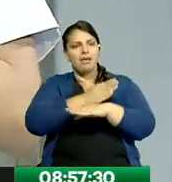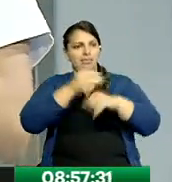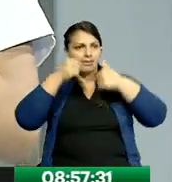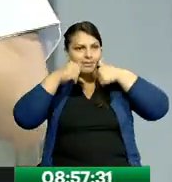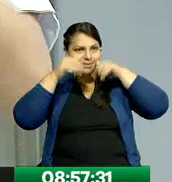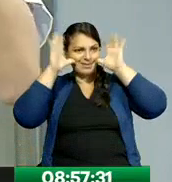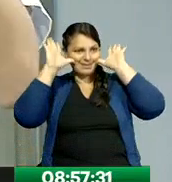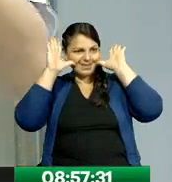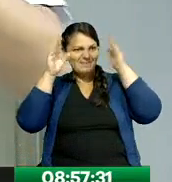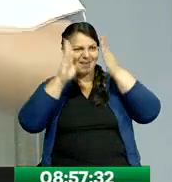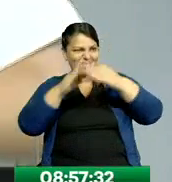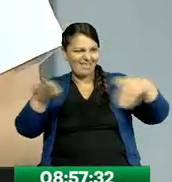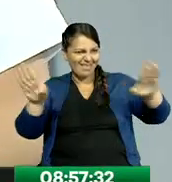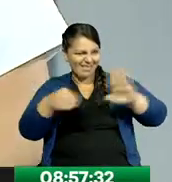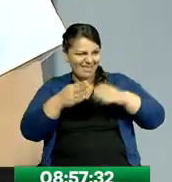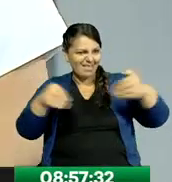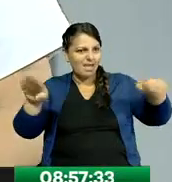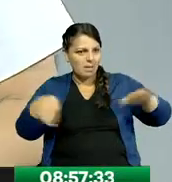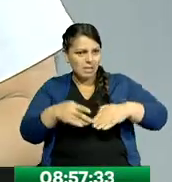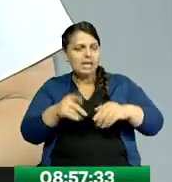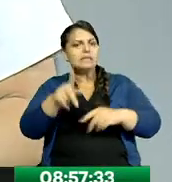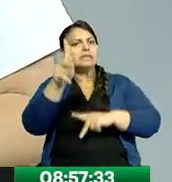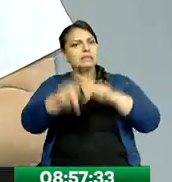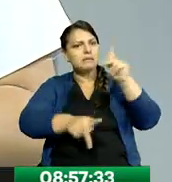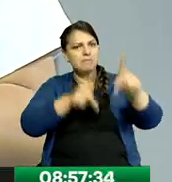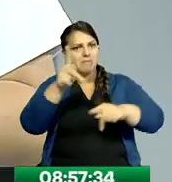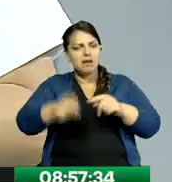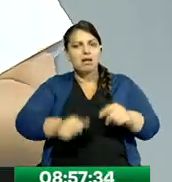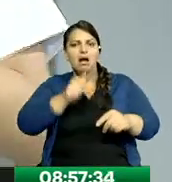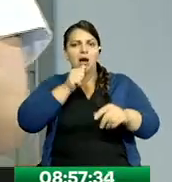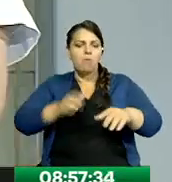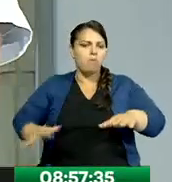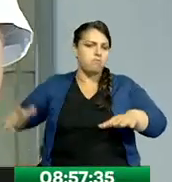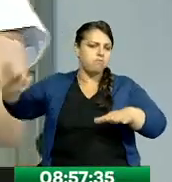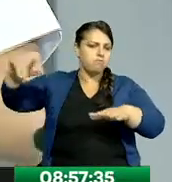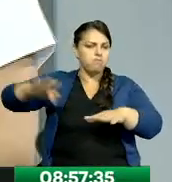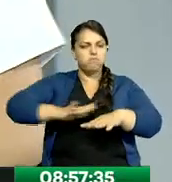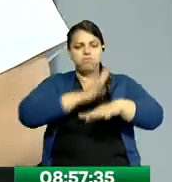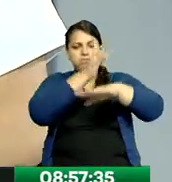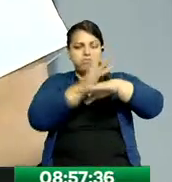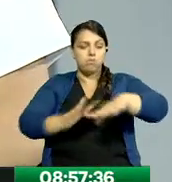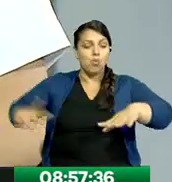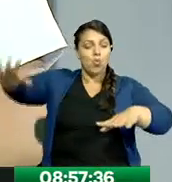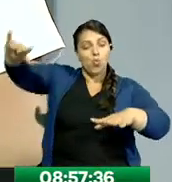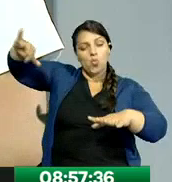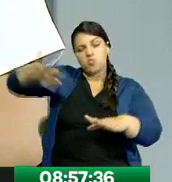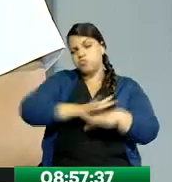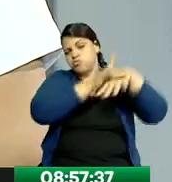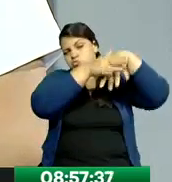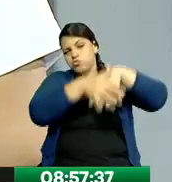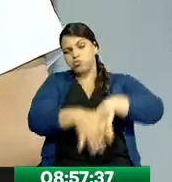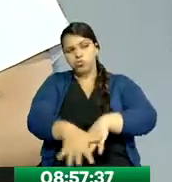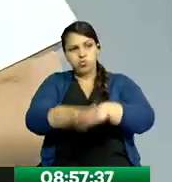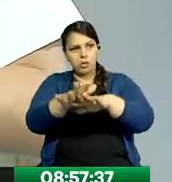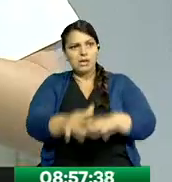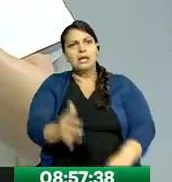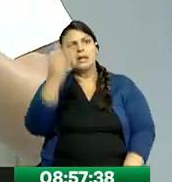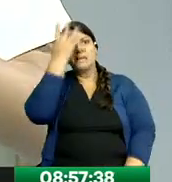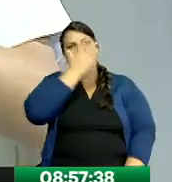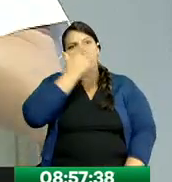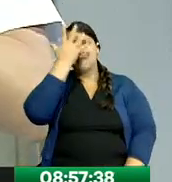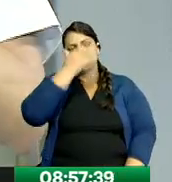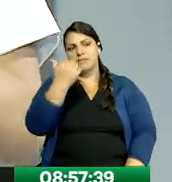con un oleaje que vino del noroeste, lo cual ocasionó todos los daños y consecuencias que se vio por parte principalmente en Esmeraldas. ¿Hasta cuánto alcanzaron